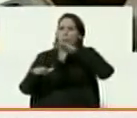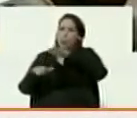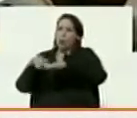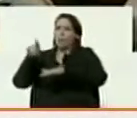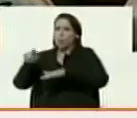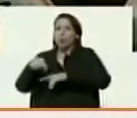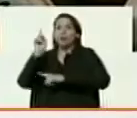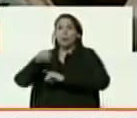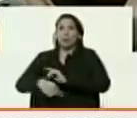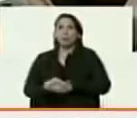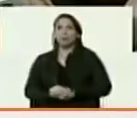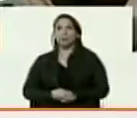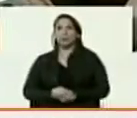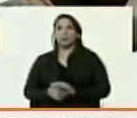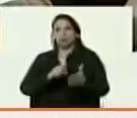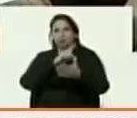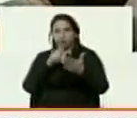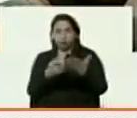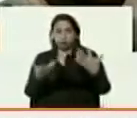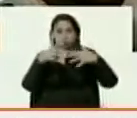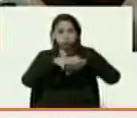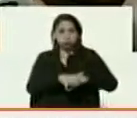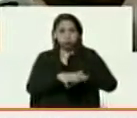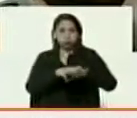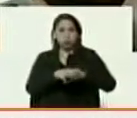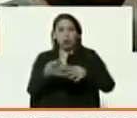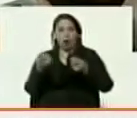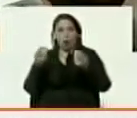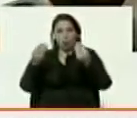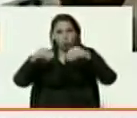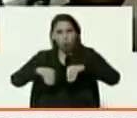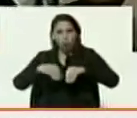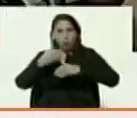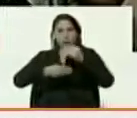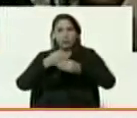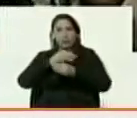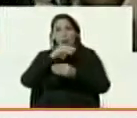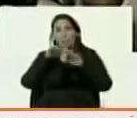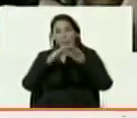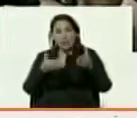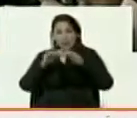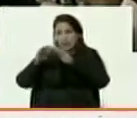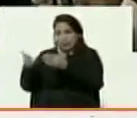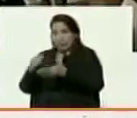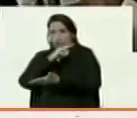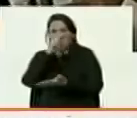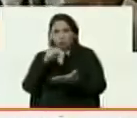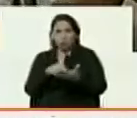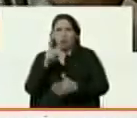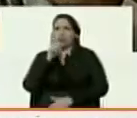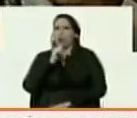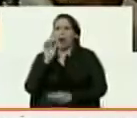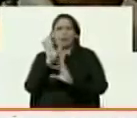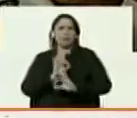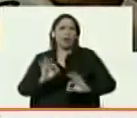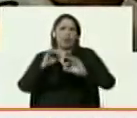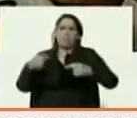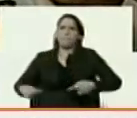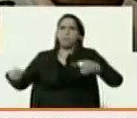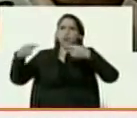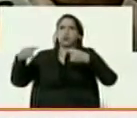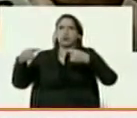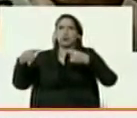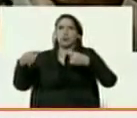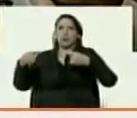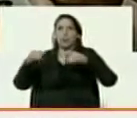sería complementario a las negociaciones que hacemos en esta mesa nacional. Es decir, no hay una confrontación